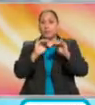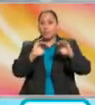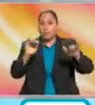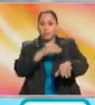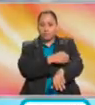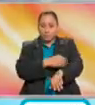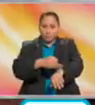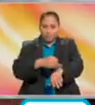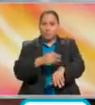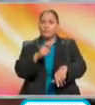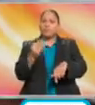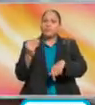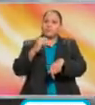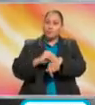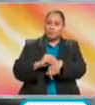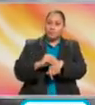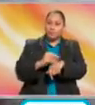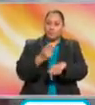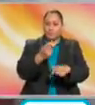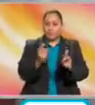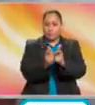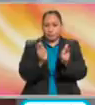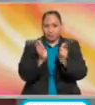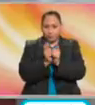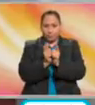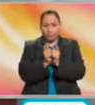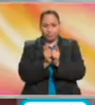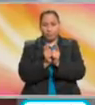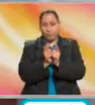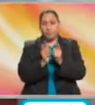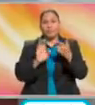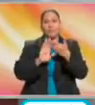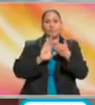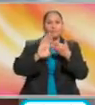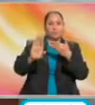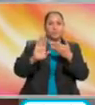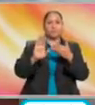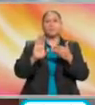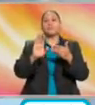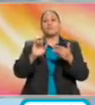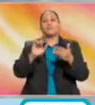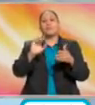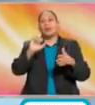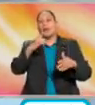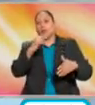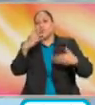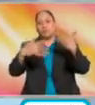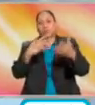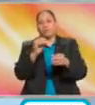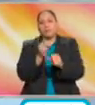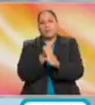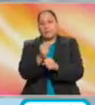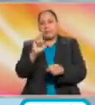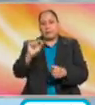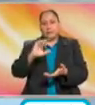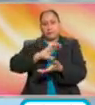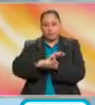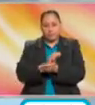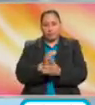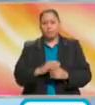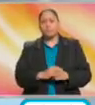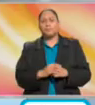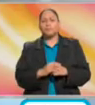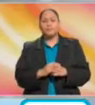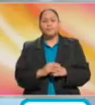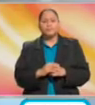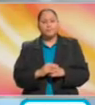establezcan a través de estos grupos y evitar y erradicar cualquier tipo de violencia y discriminación. Muy bien. Oye, Luis, esto no tiene, por